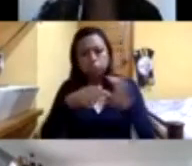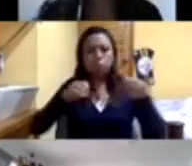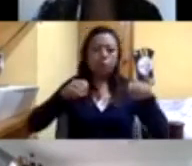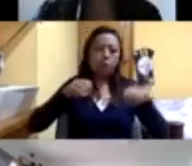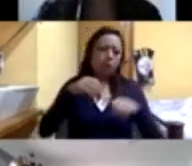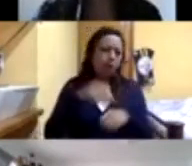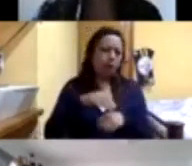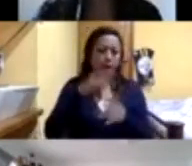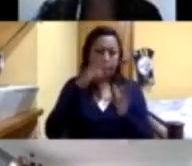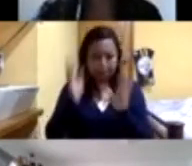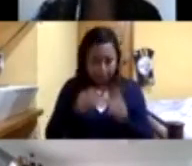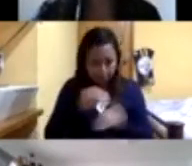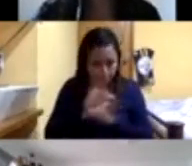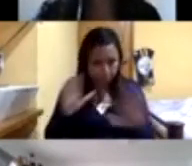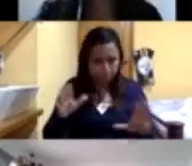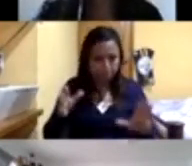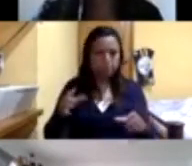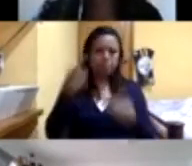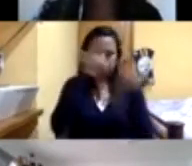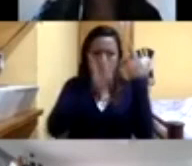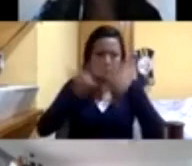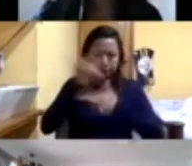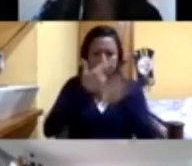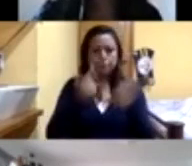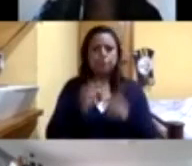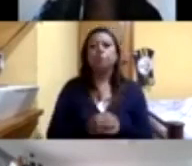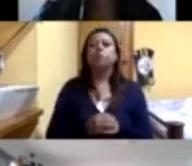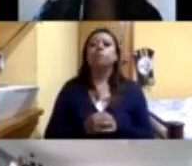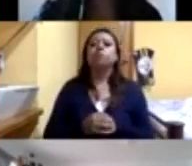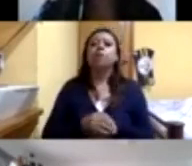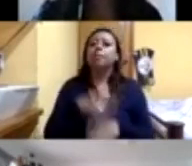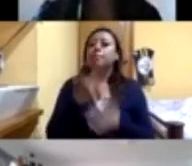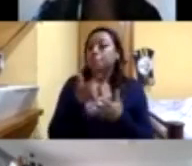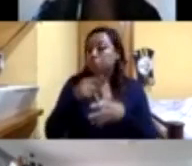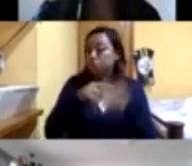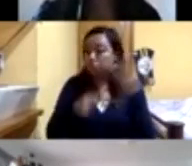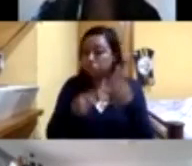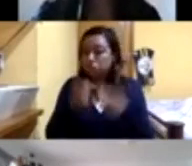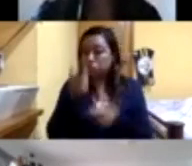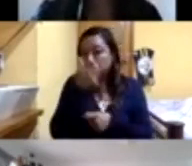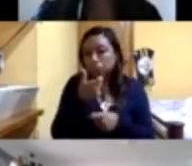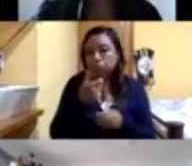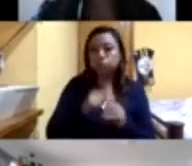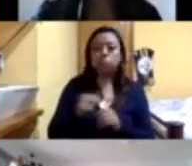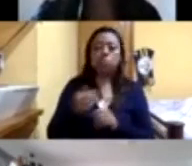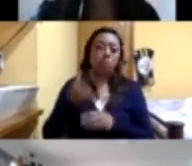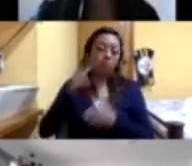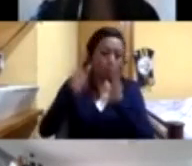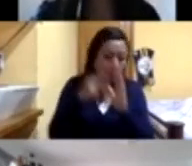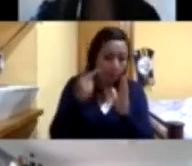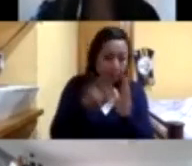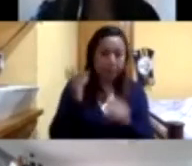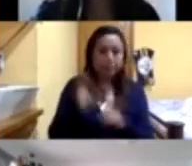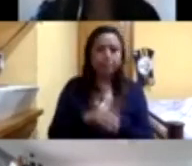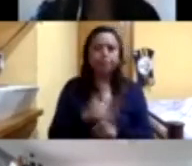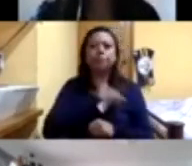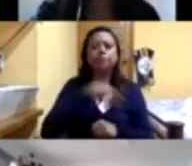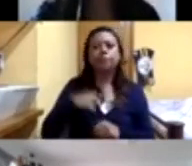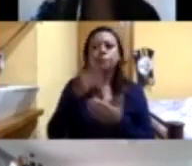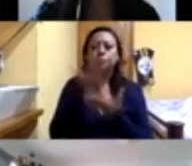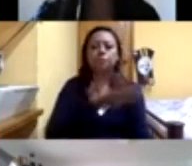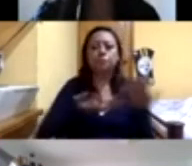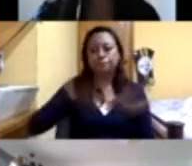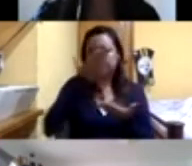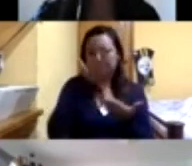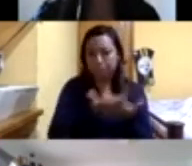respuesta del sujeto obligado u ordenar que se atienda a la solicitud. En este caso, nosotros lo que planteamos en el